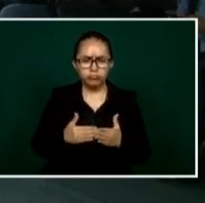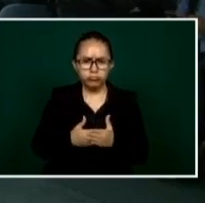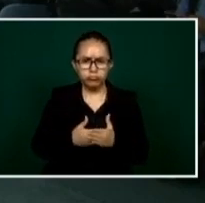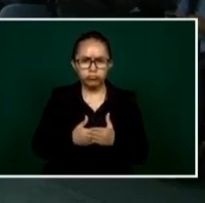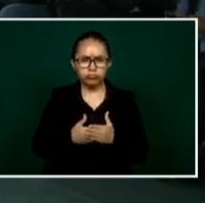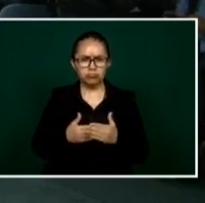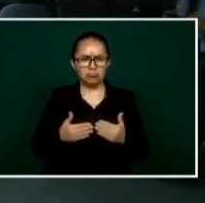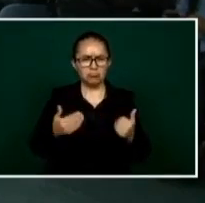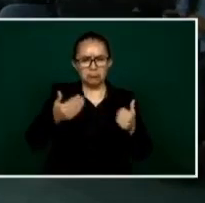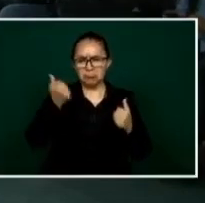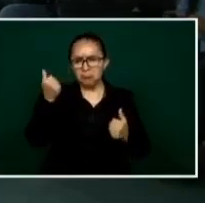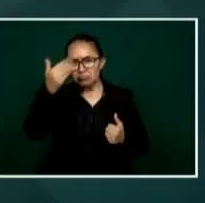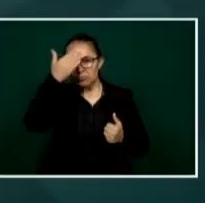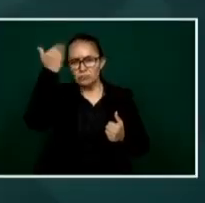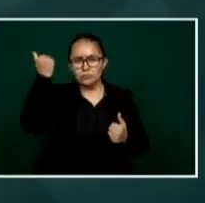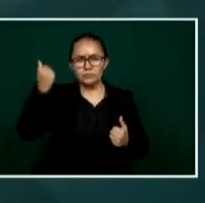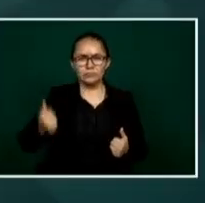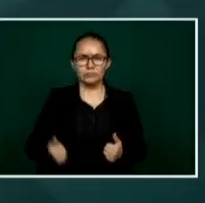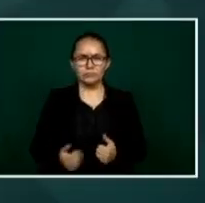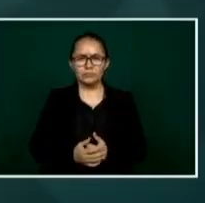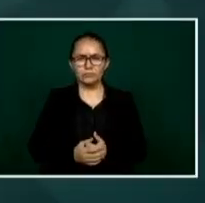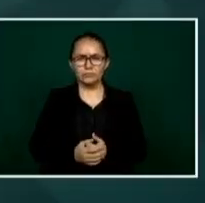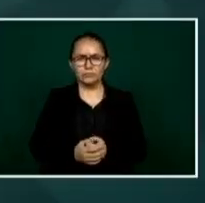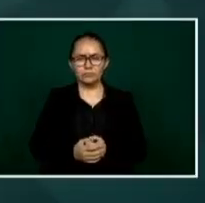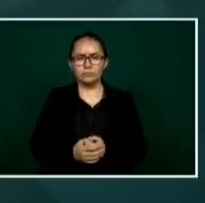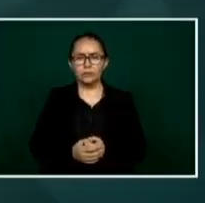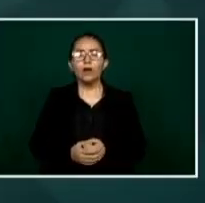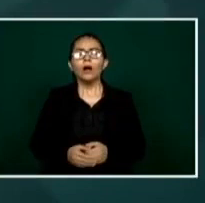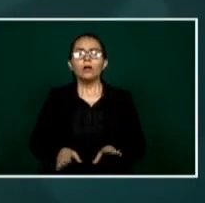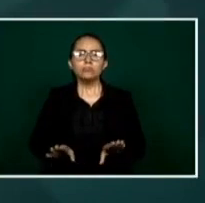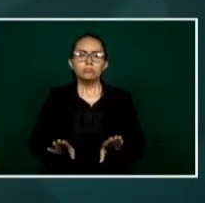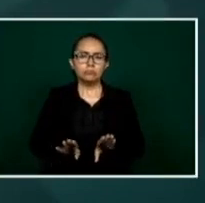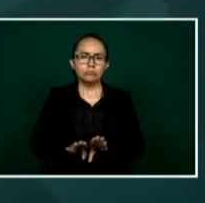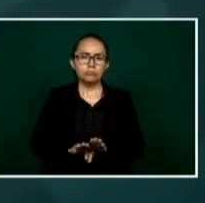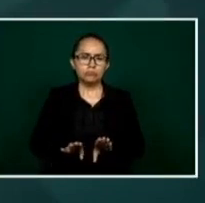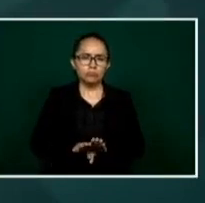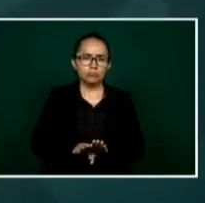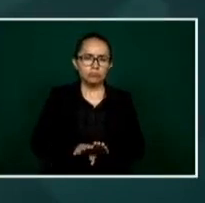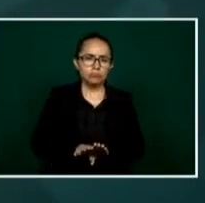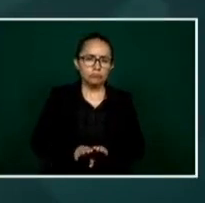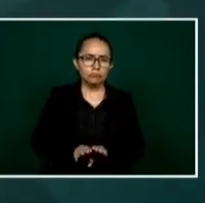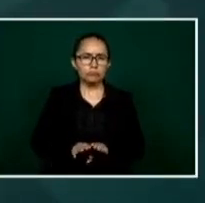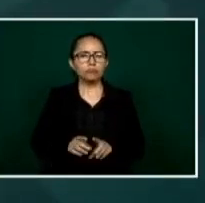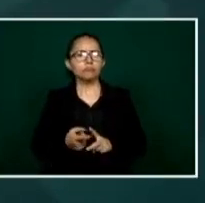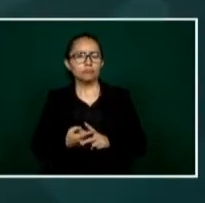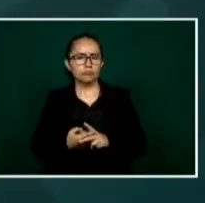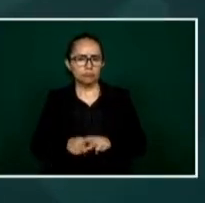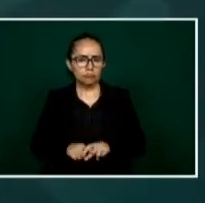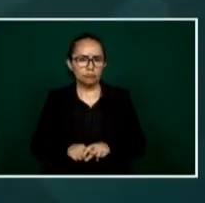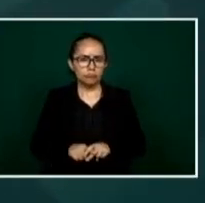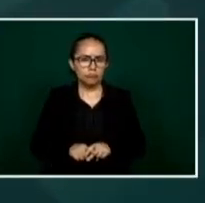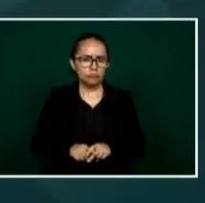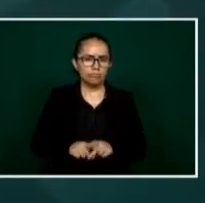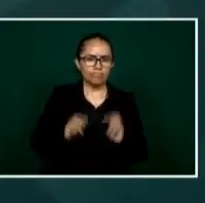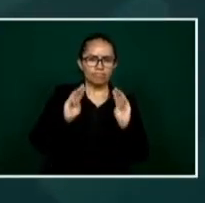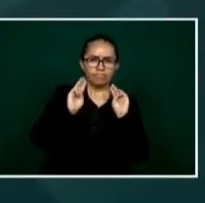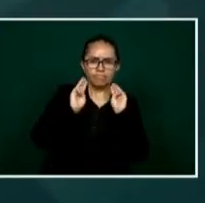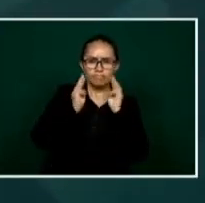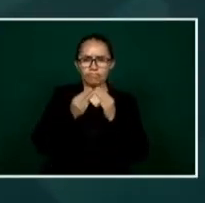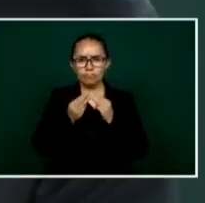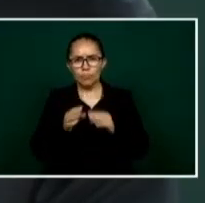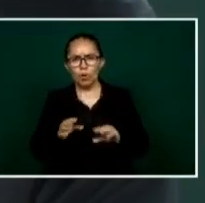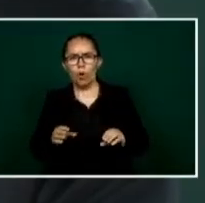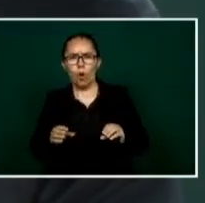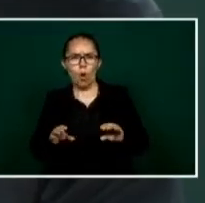cuando no se sabe dónde termina la delincuencia y dónde comienza